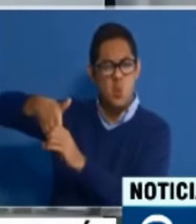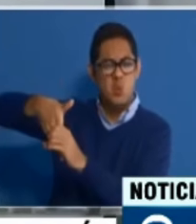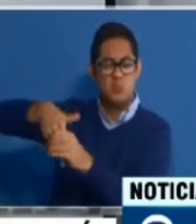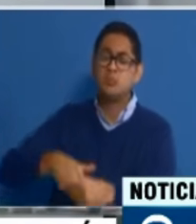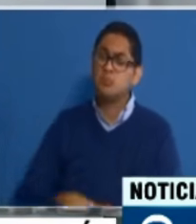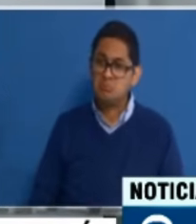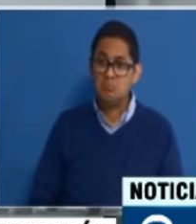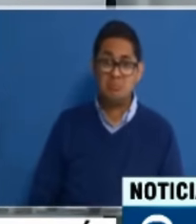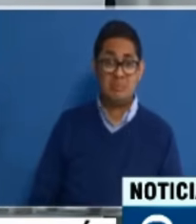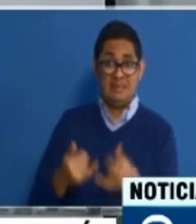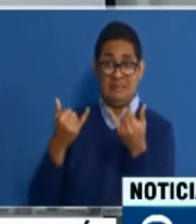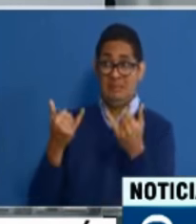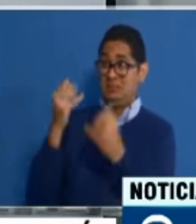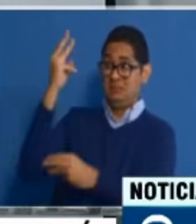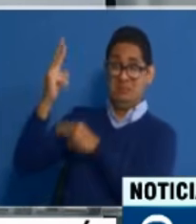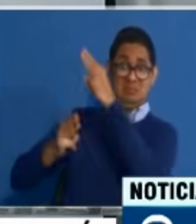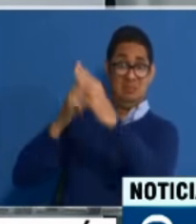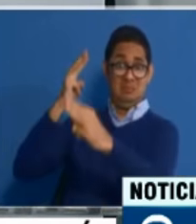hay una gran oferta,